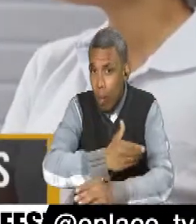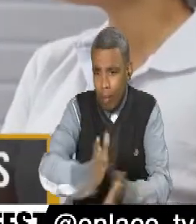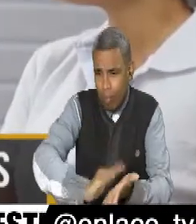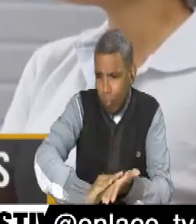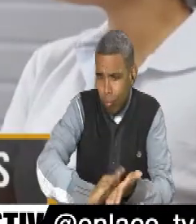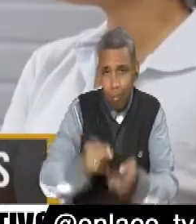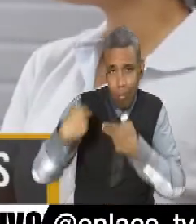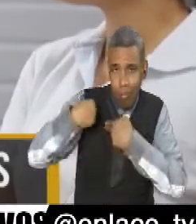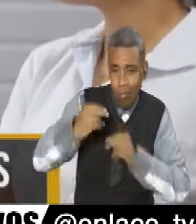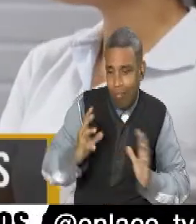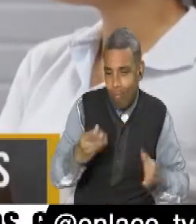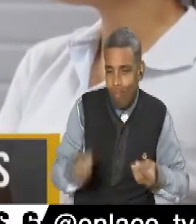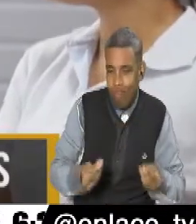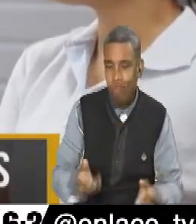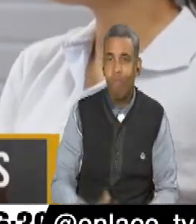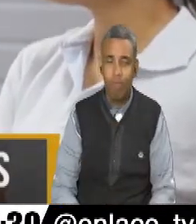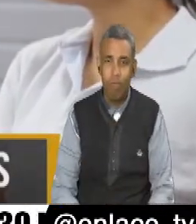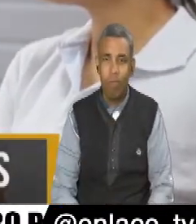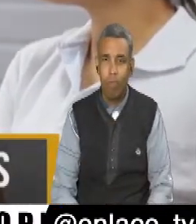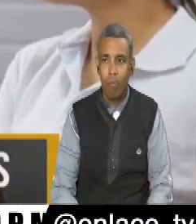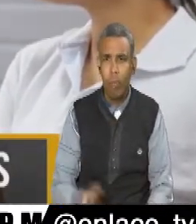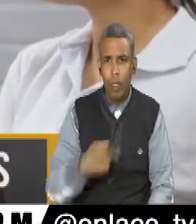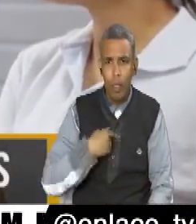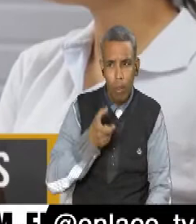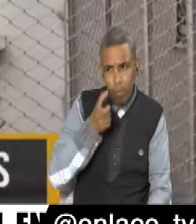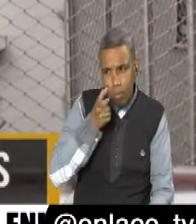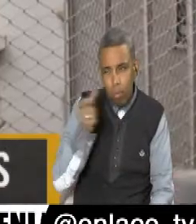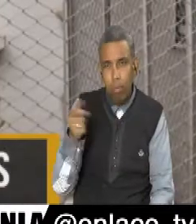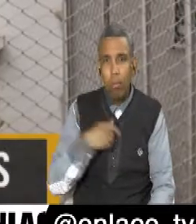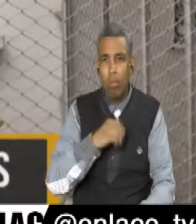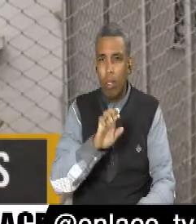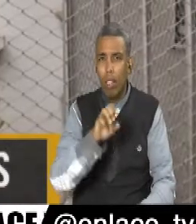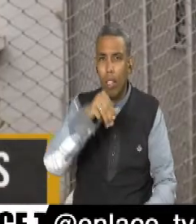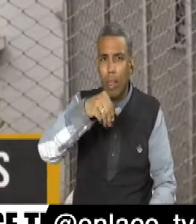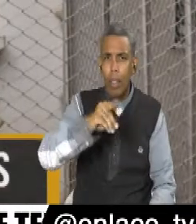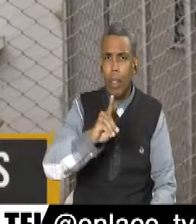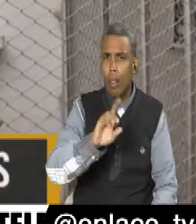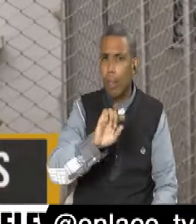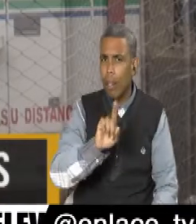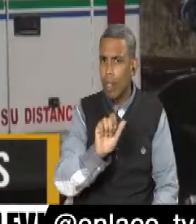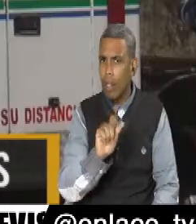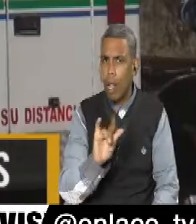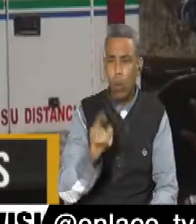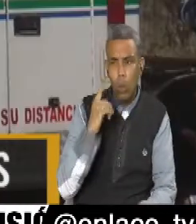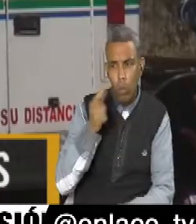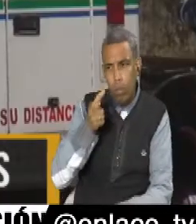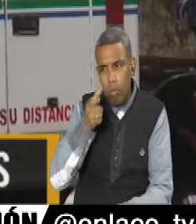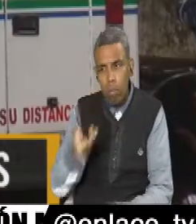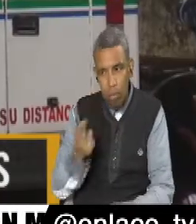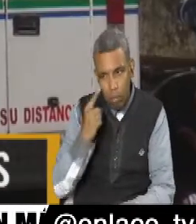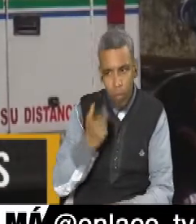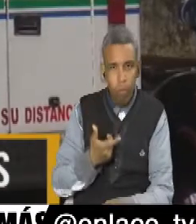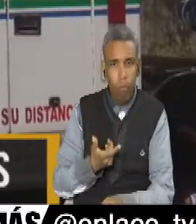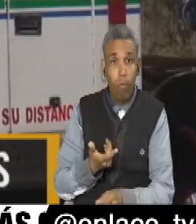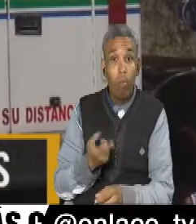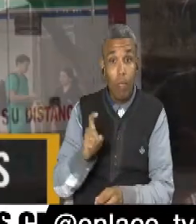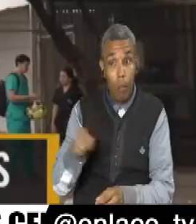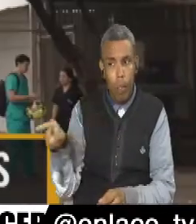Secretaría Local de Salud reitera que hará seguimiento a la situación y servirá como garante del proceso para permitir que el servicio de